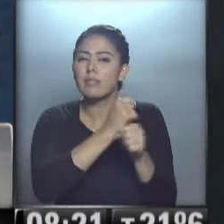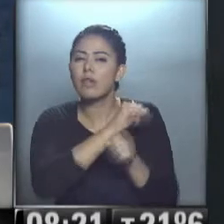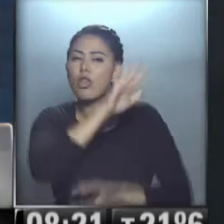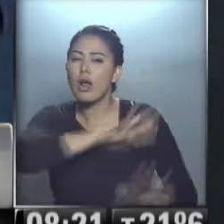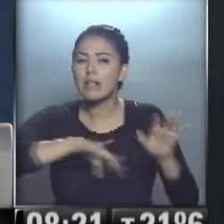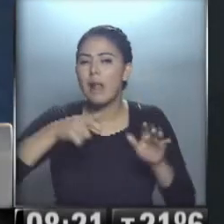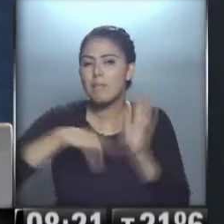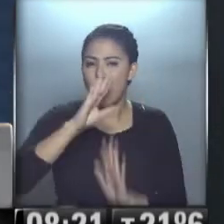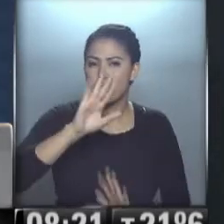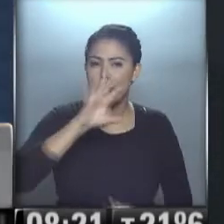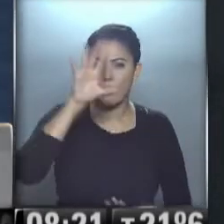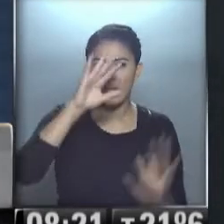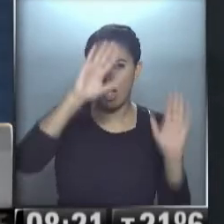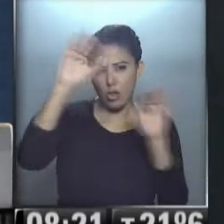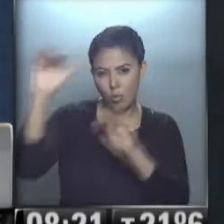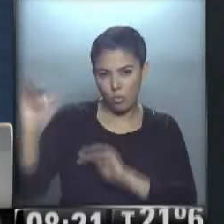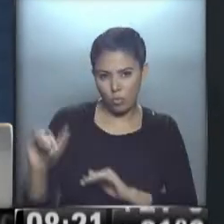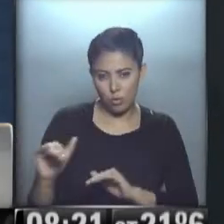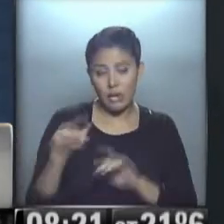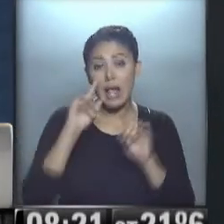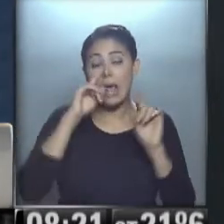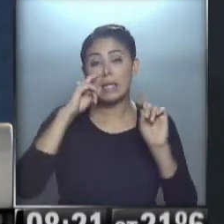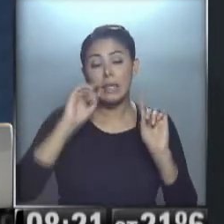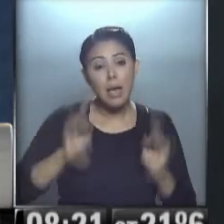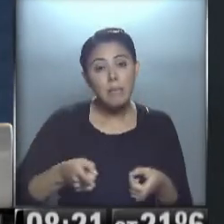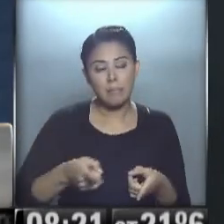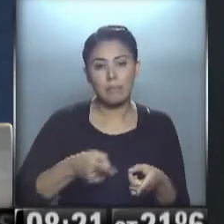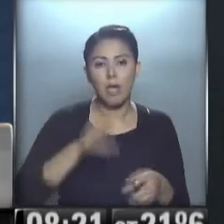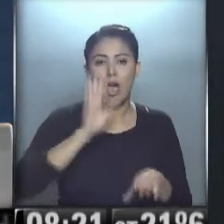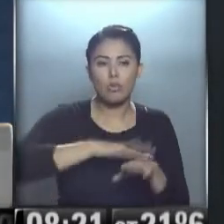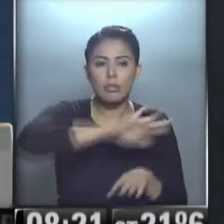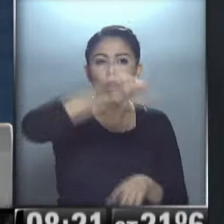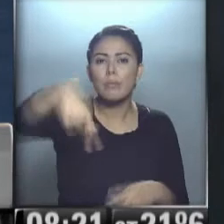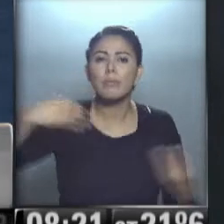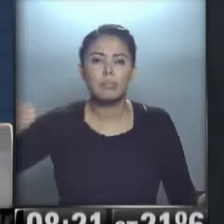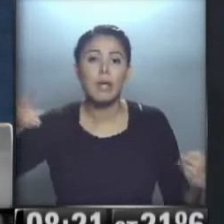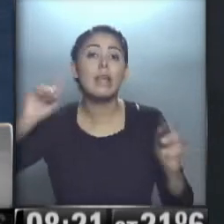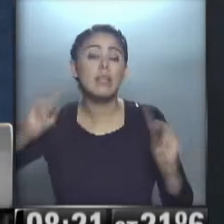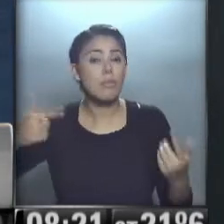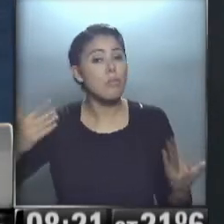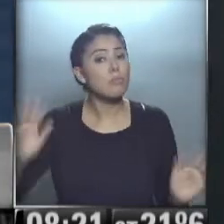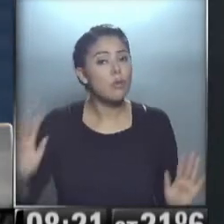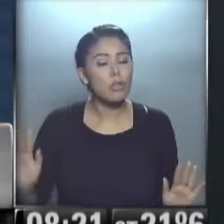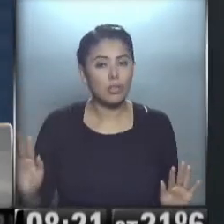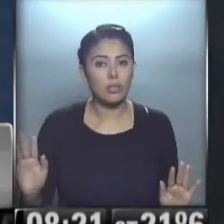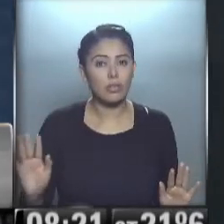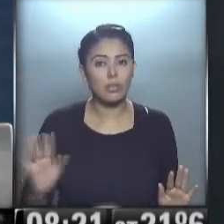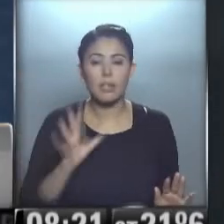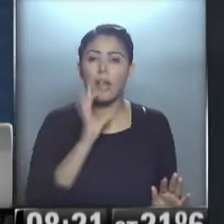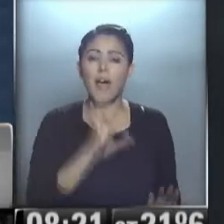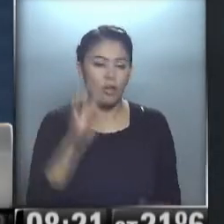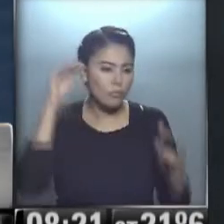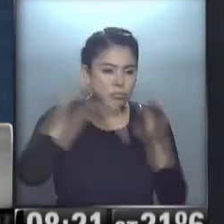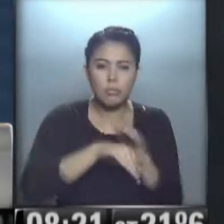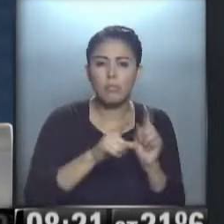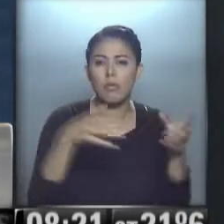los lugares. Y a su vez, la acción colateral de saqueos también puede imaginarse como una acción urdida